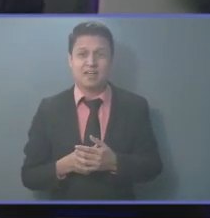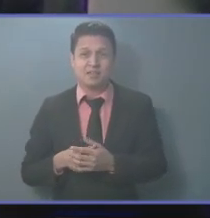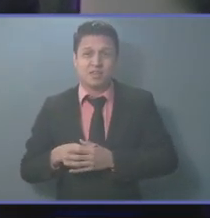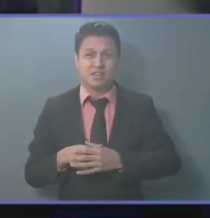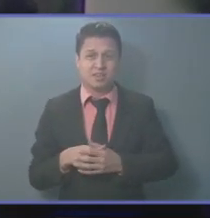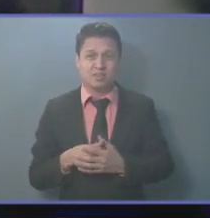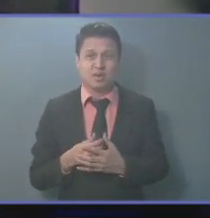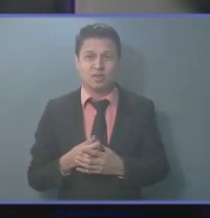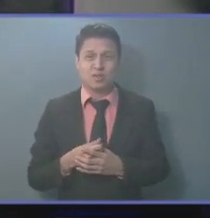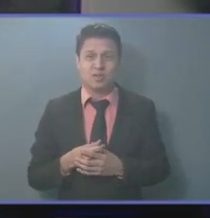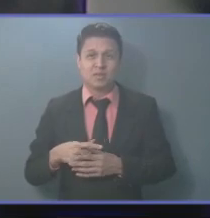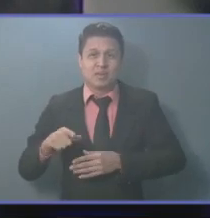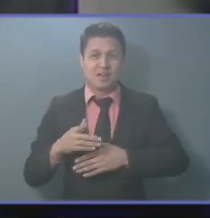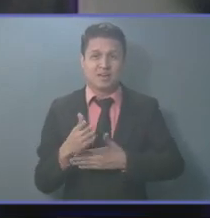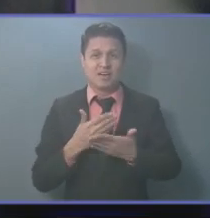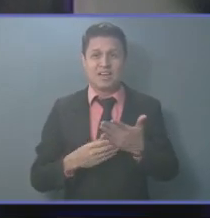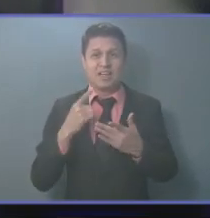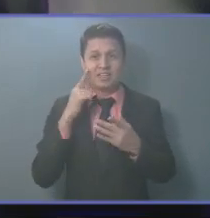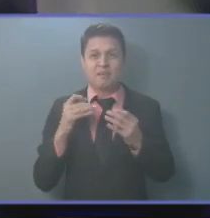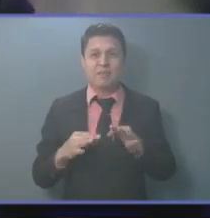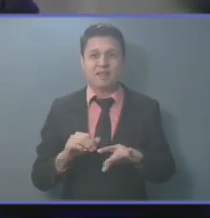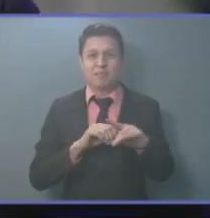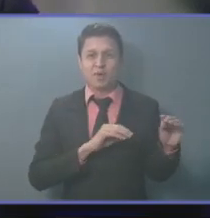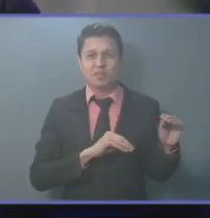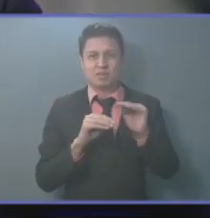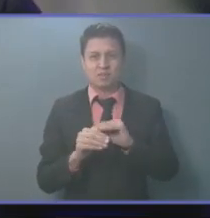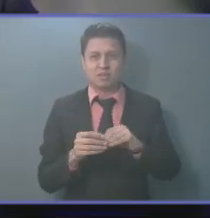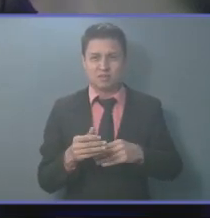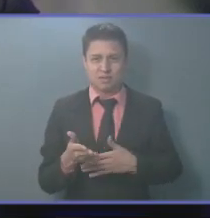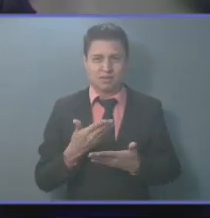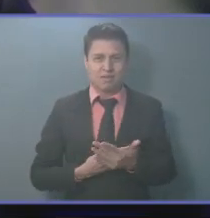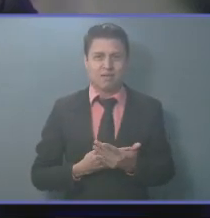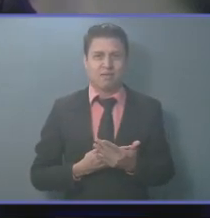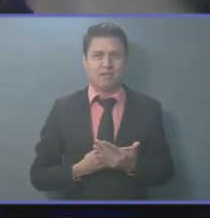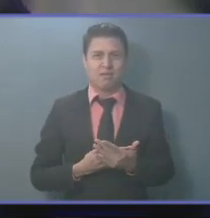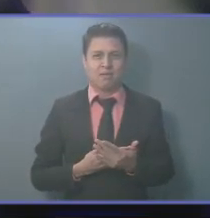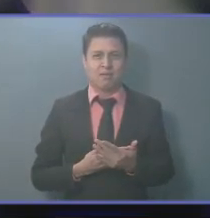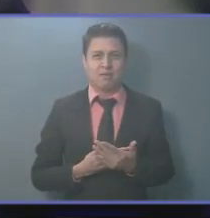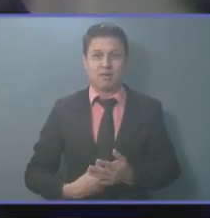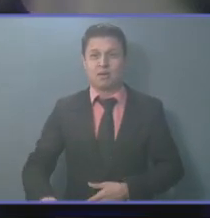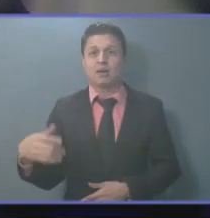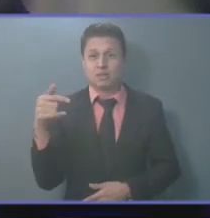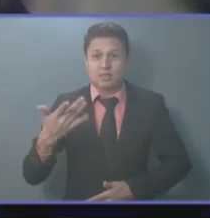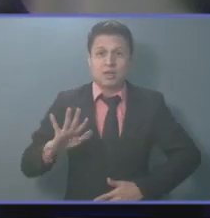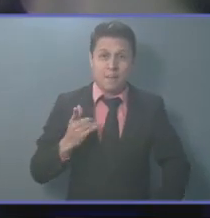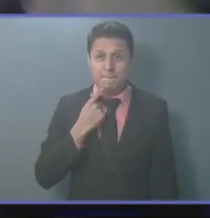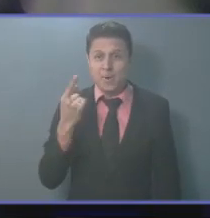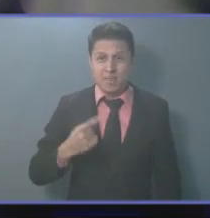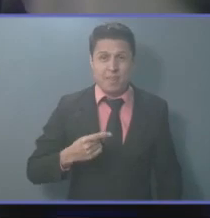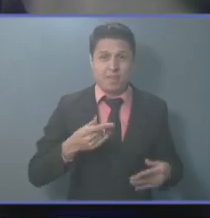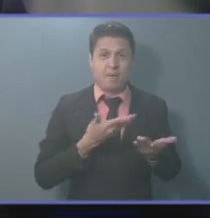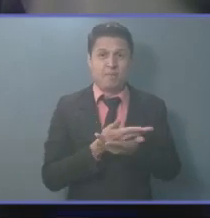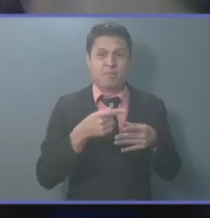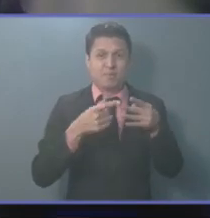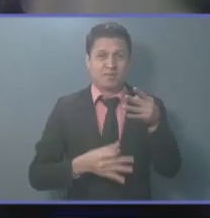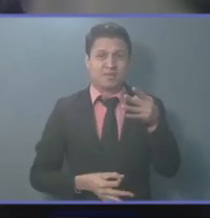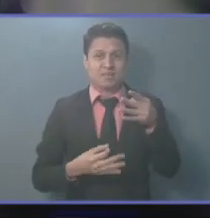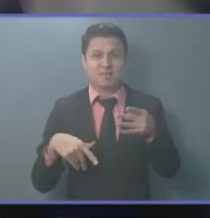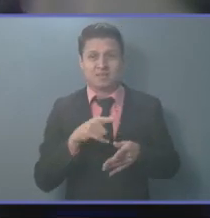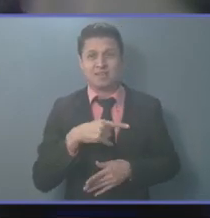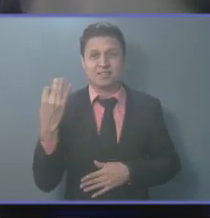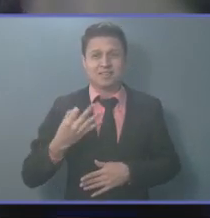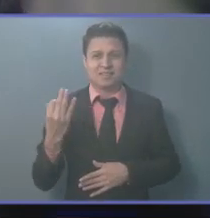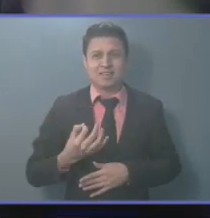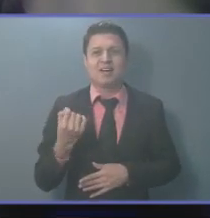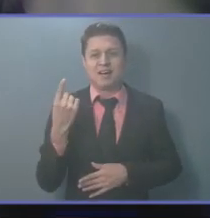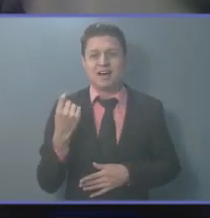indirecta, que es a través de los presupuestos extraordinarios. Así lo dice el decreto. Entonces había que comprender bien qué es lo